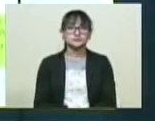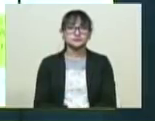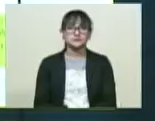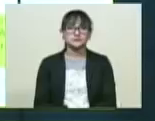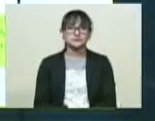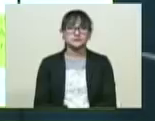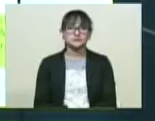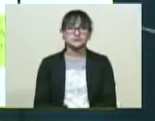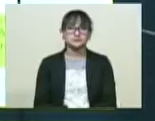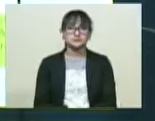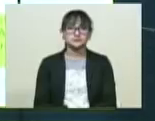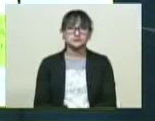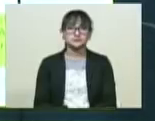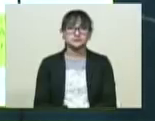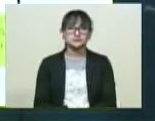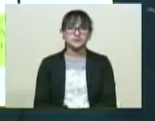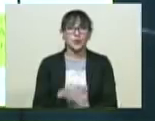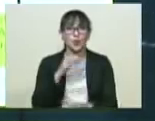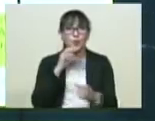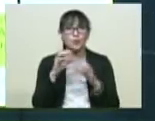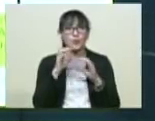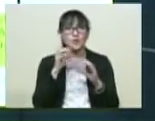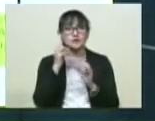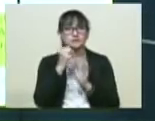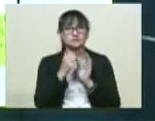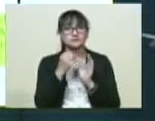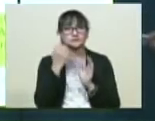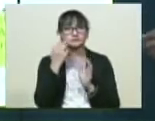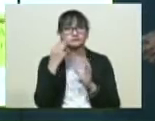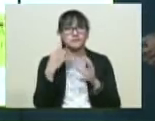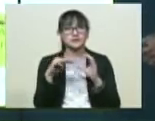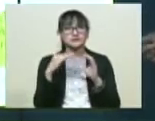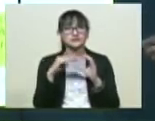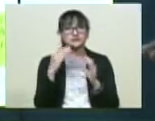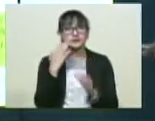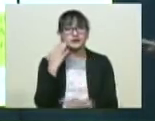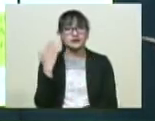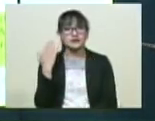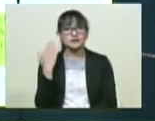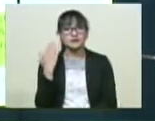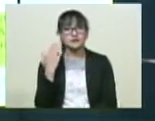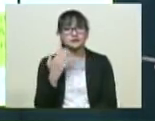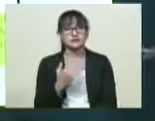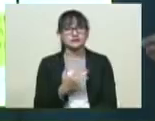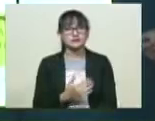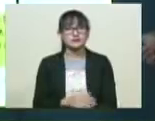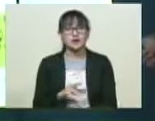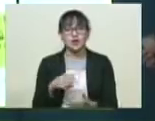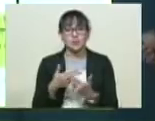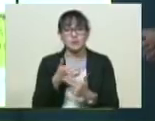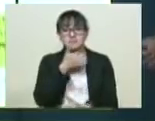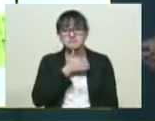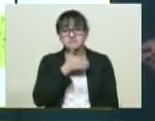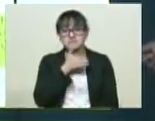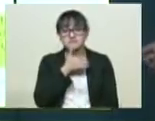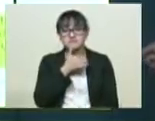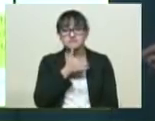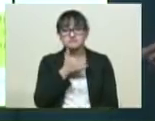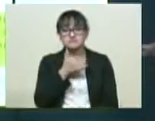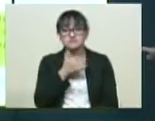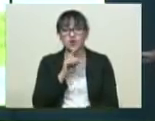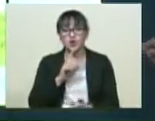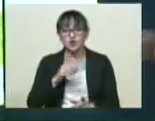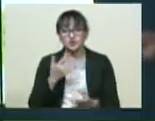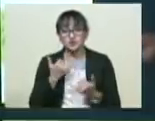establecen sus comunicaciones, en donde le dice: dejaremos de ser resistencia y seremos